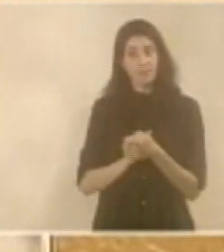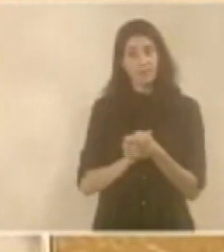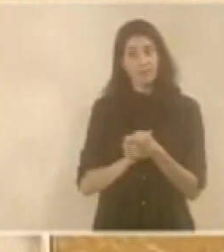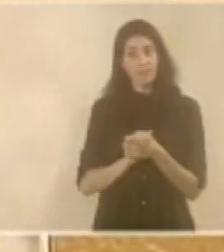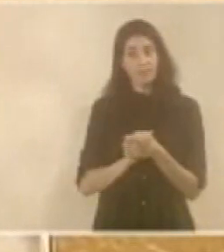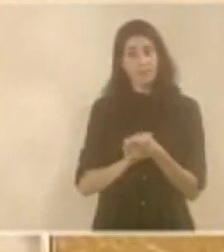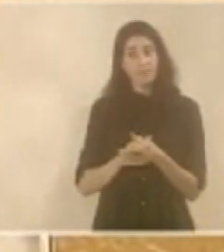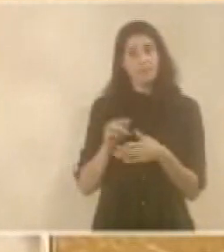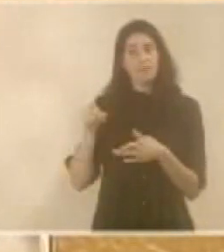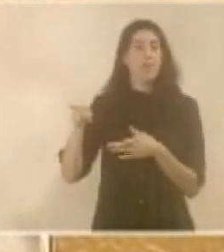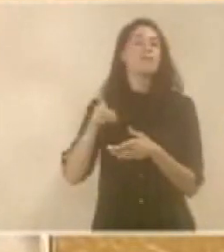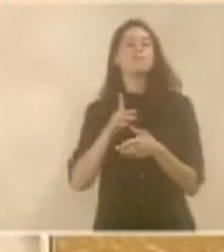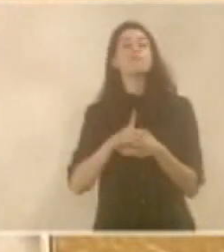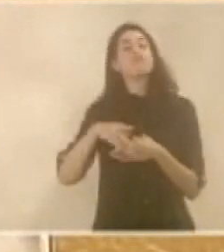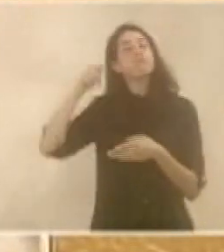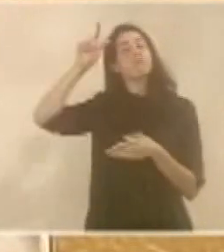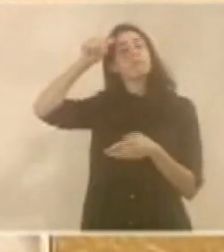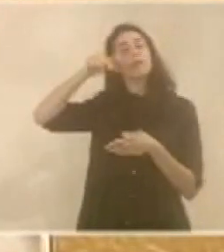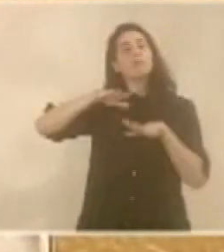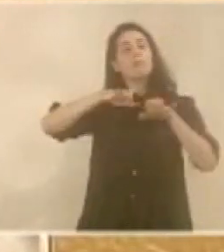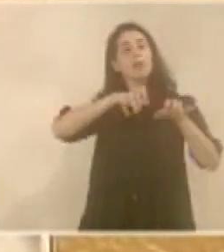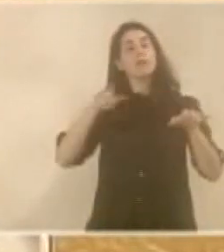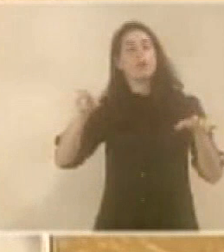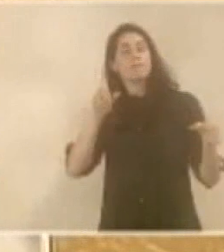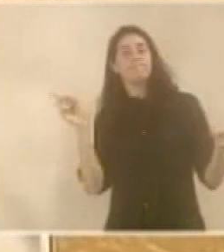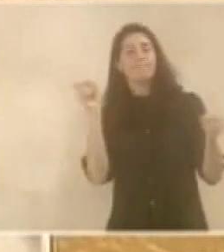ejército para luchar en la guerra de Marruecos de